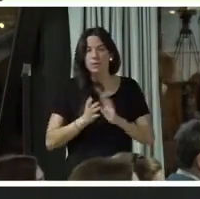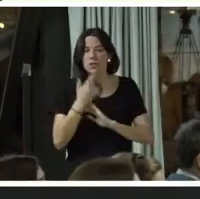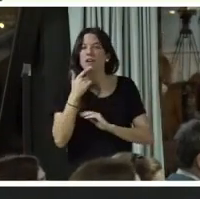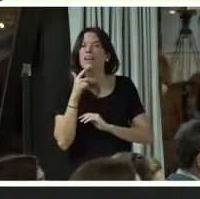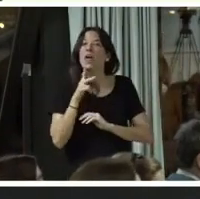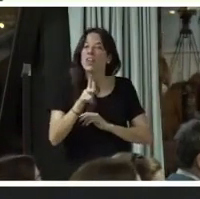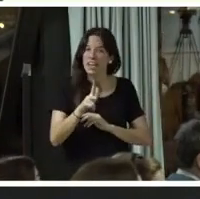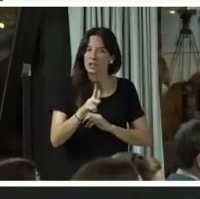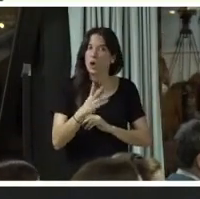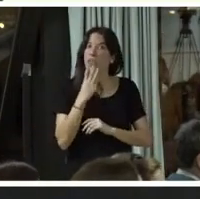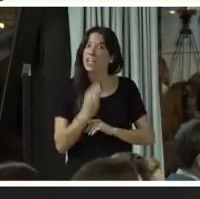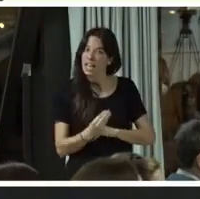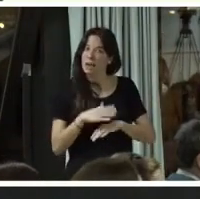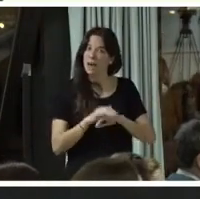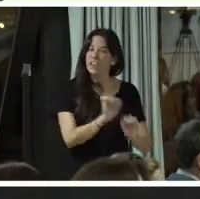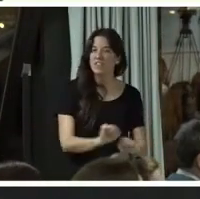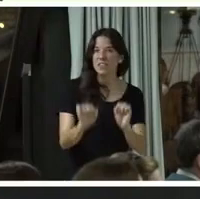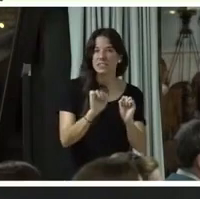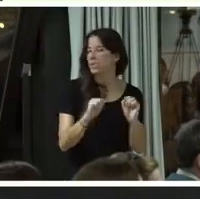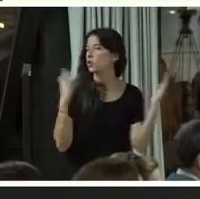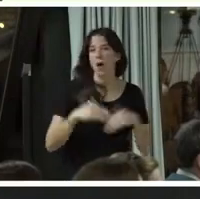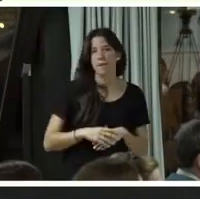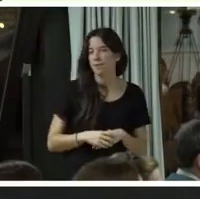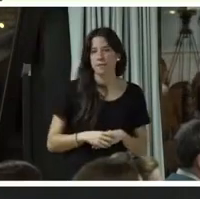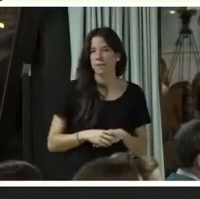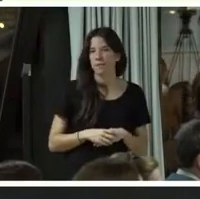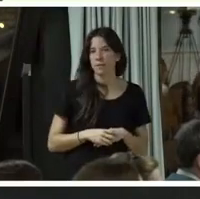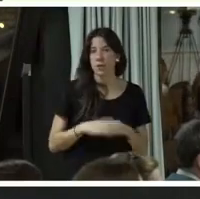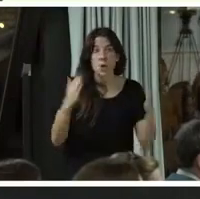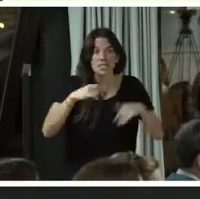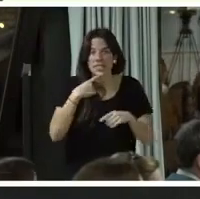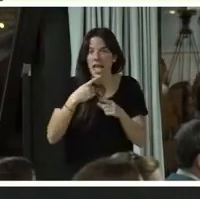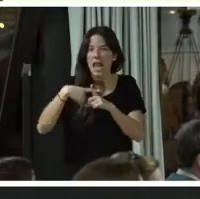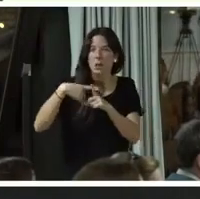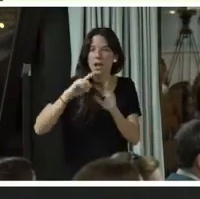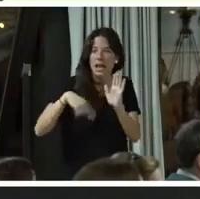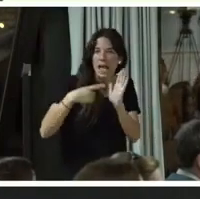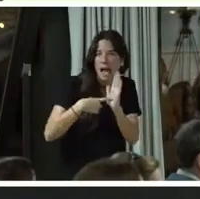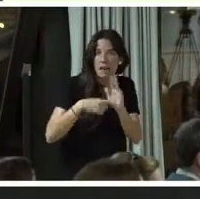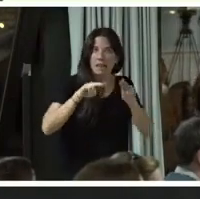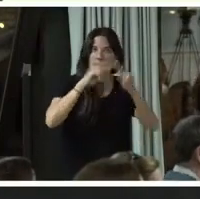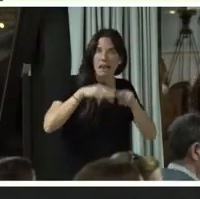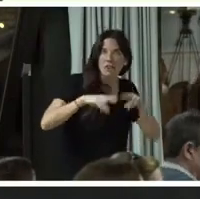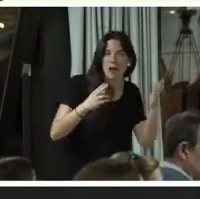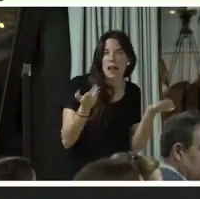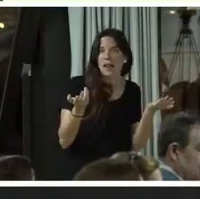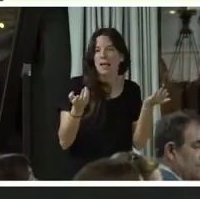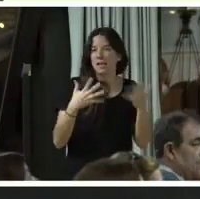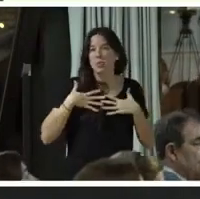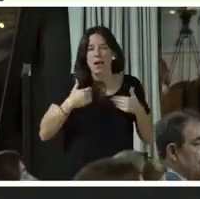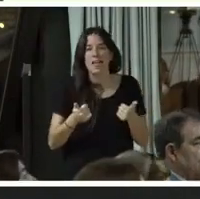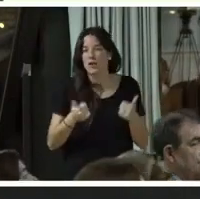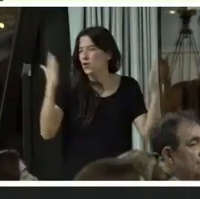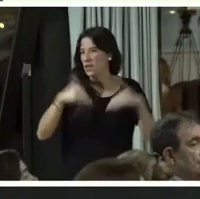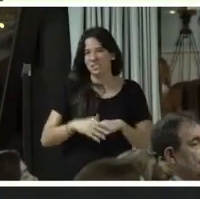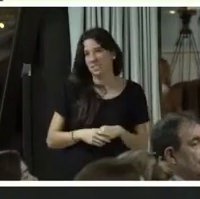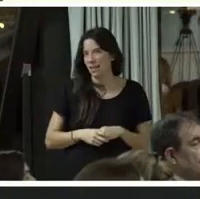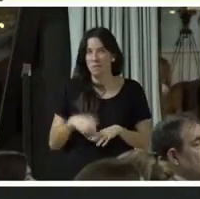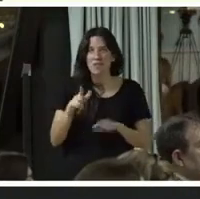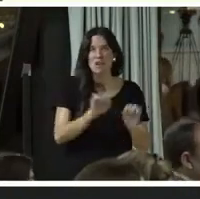Israel a defenderse no existe en el plano legal internacional y mucho menos en el en el humanitario no